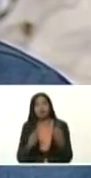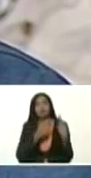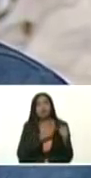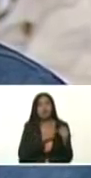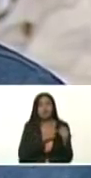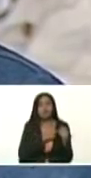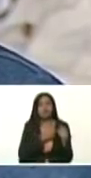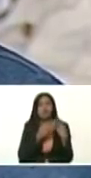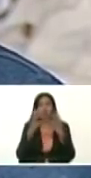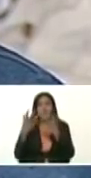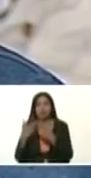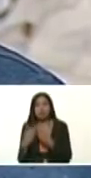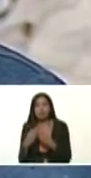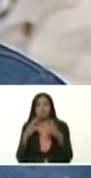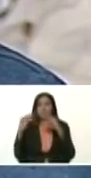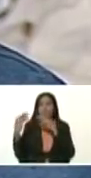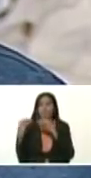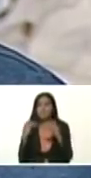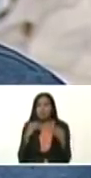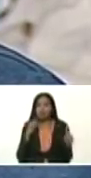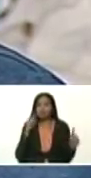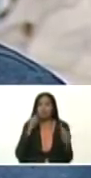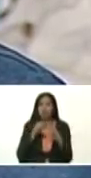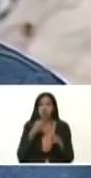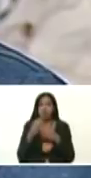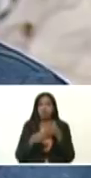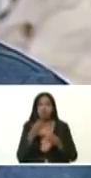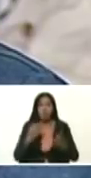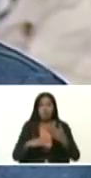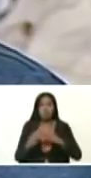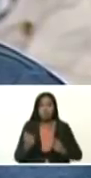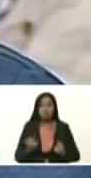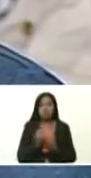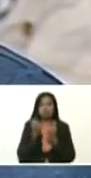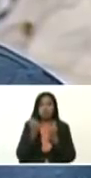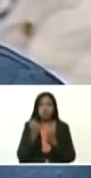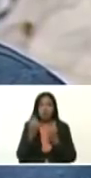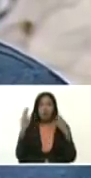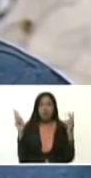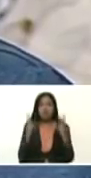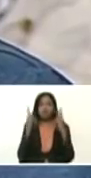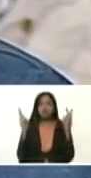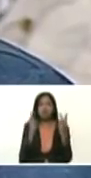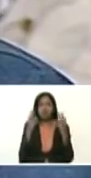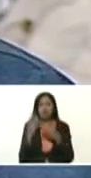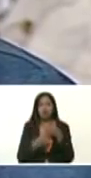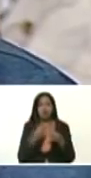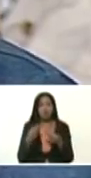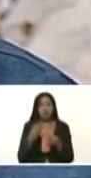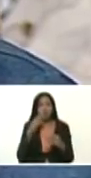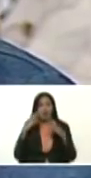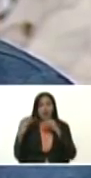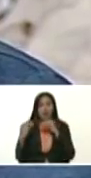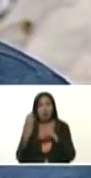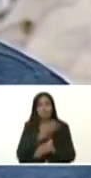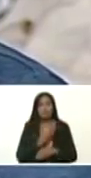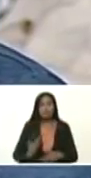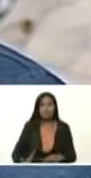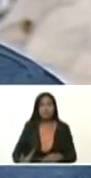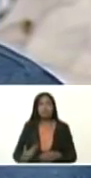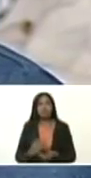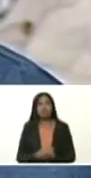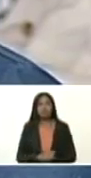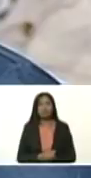conversar con su personal hacia dónde vamos y cómo los vamos a consolidar en la victoria. Hay que hablarlo, presidente, hay que